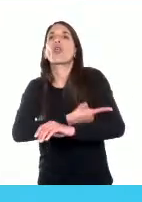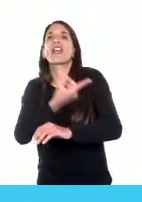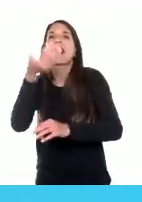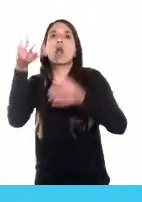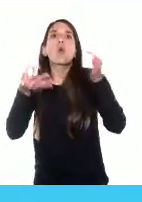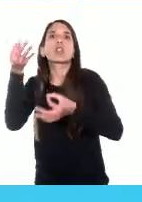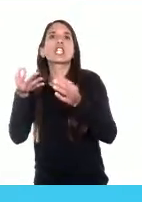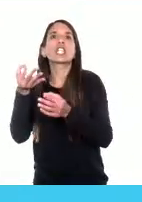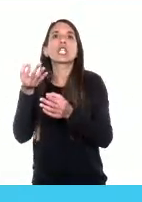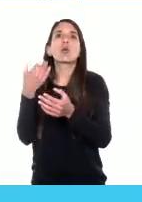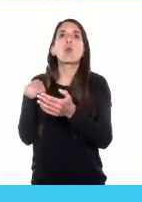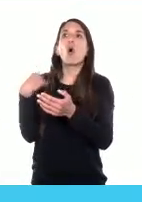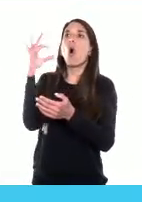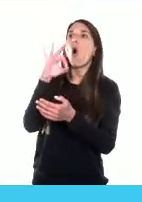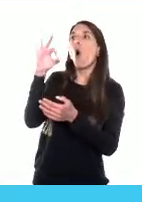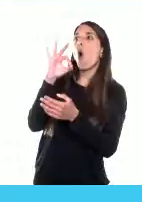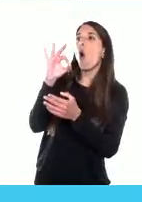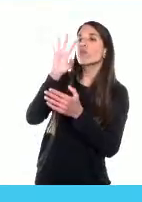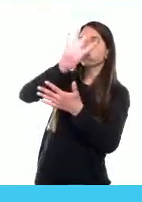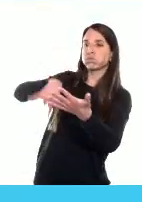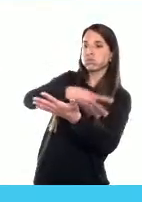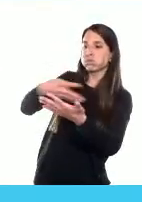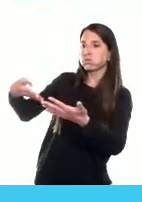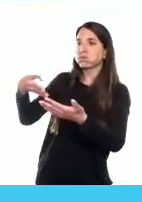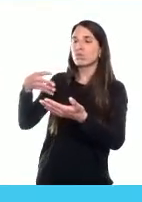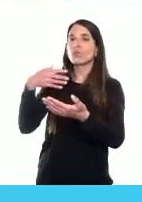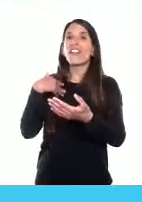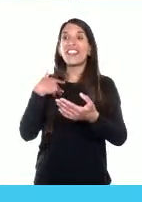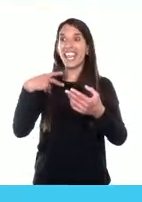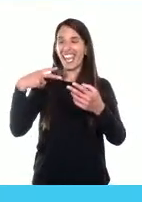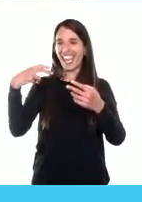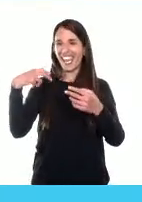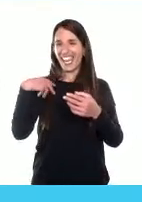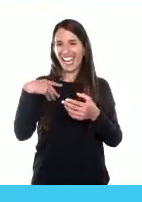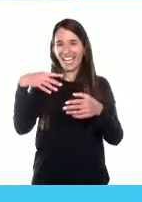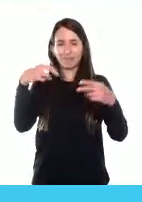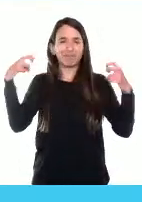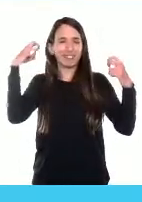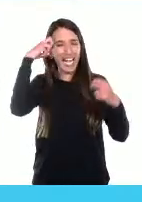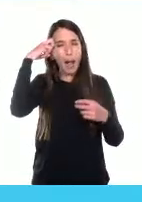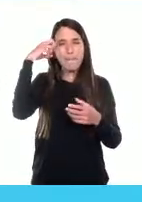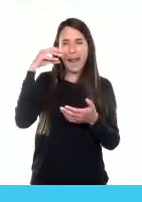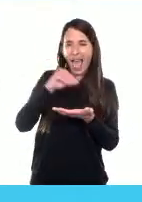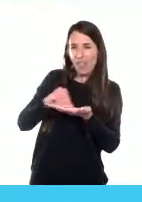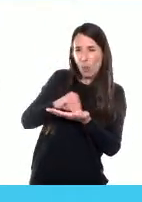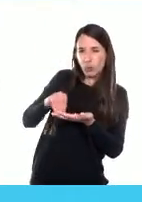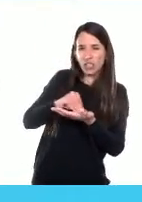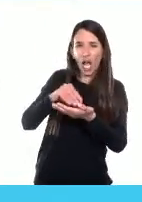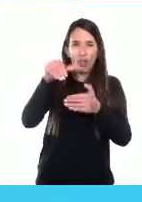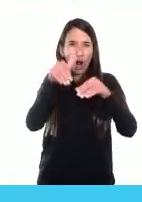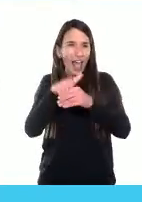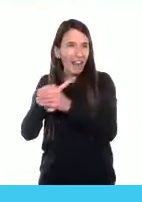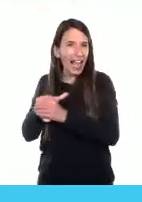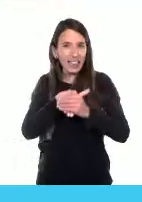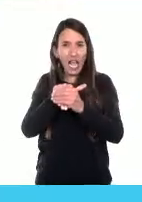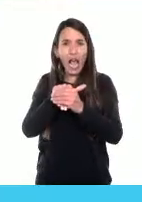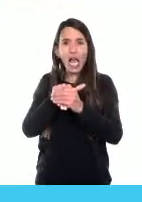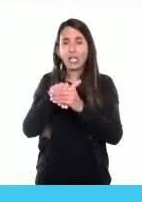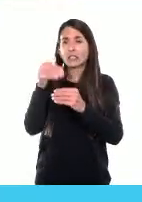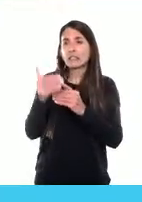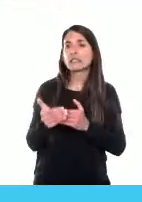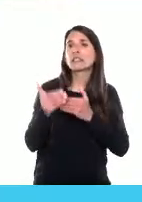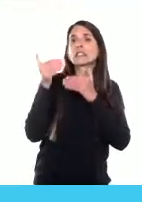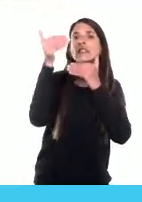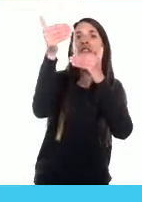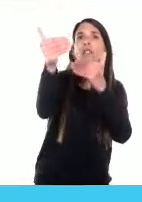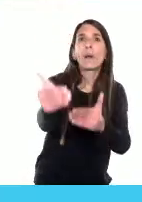o del cronograma electoral que la Junta Electoral así lo disponga de la provincia de Buenos Aires, adelantar